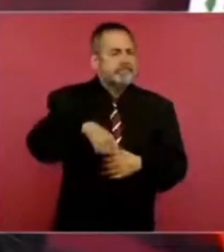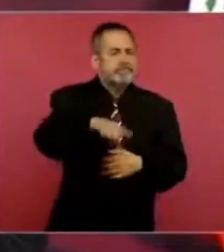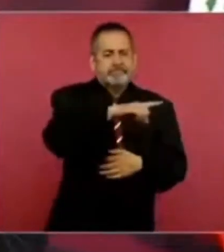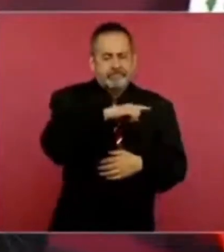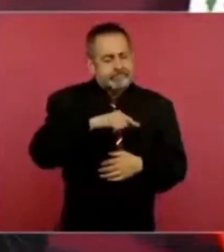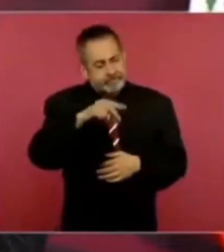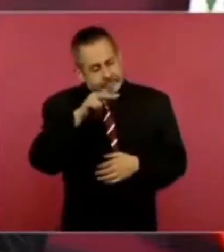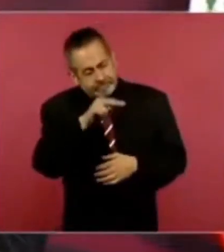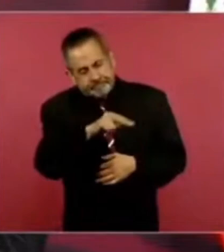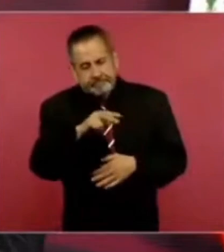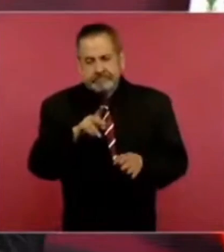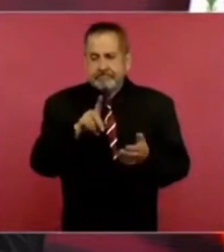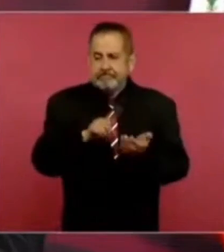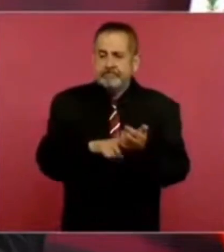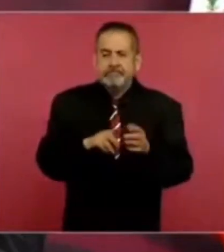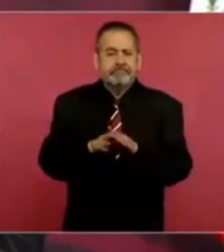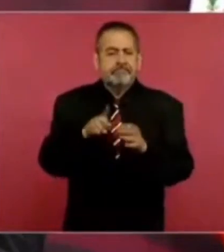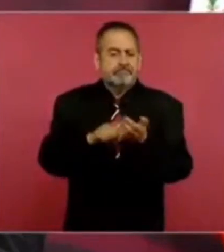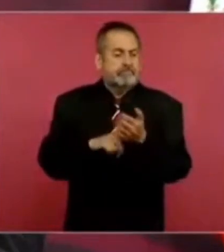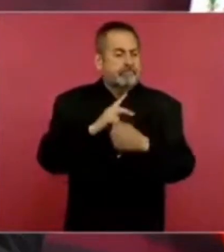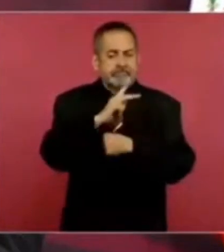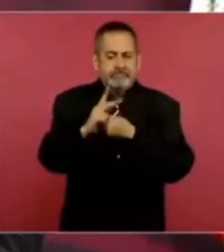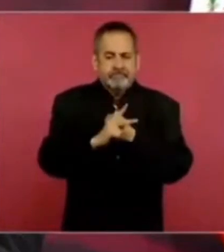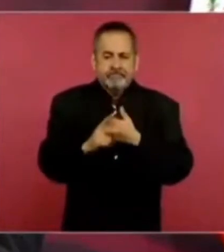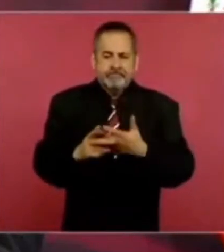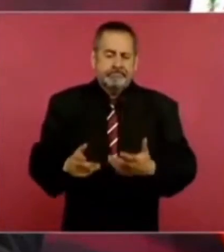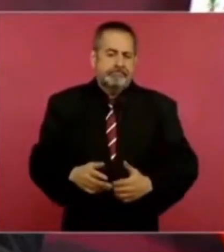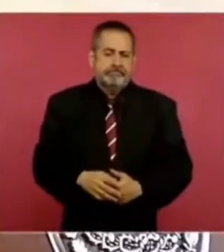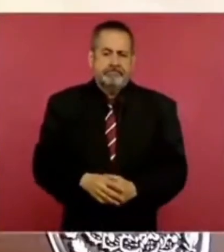dan en el país.